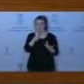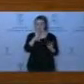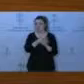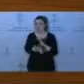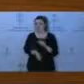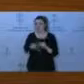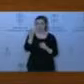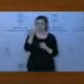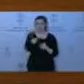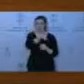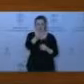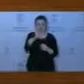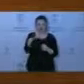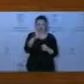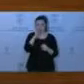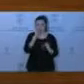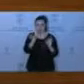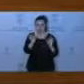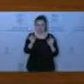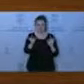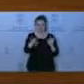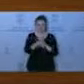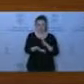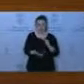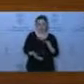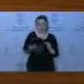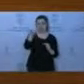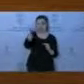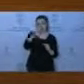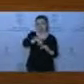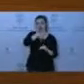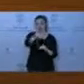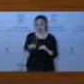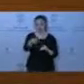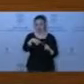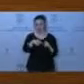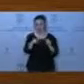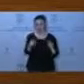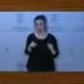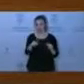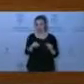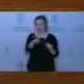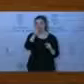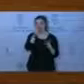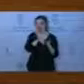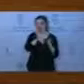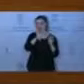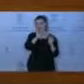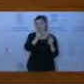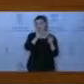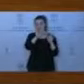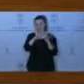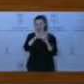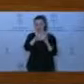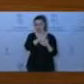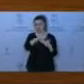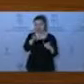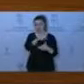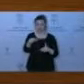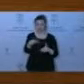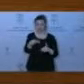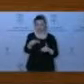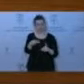relieve que la deuda, en términos absolutos, se ha incrementado en más del doble en nuestra región, en concreto en 2.796 millones de euros, que se dice